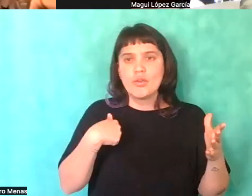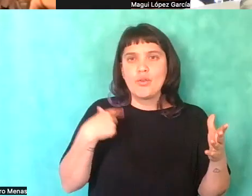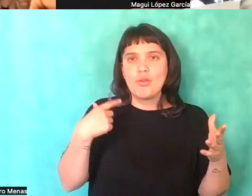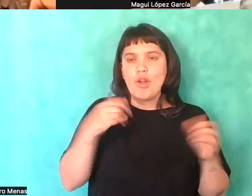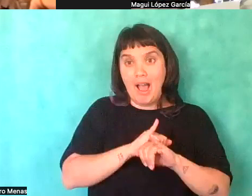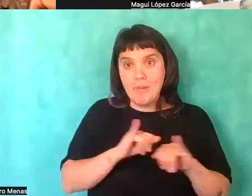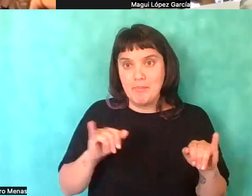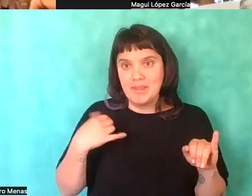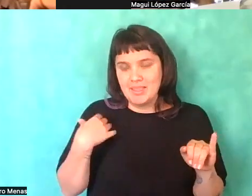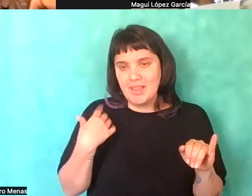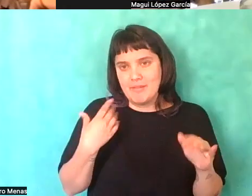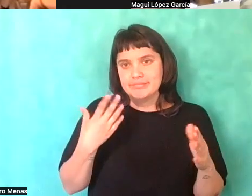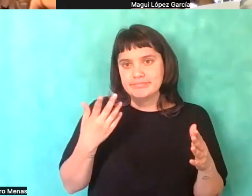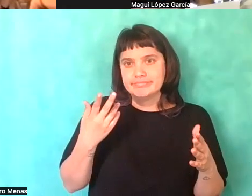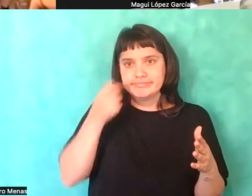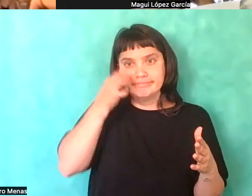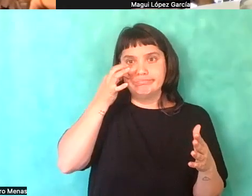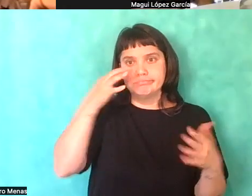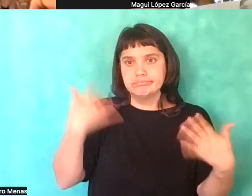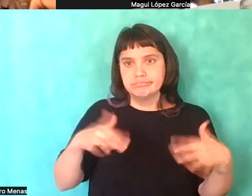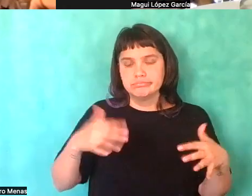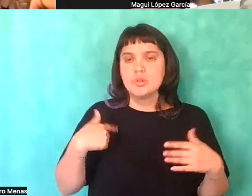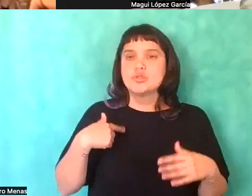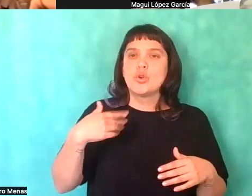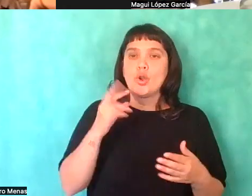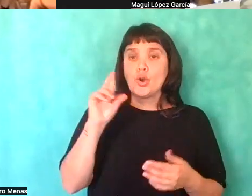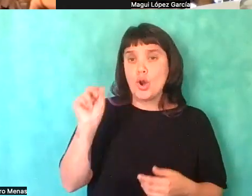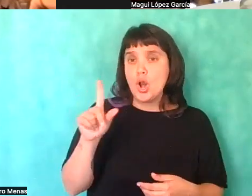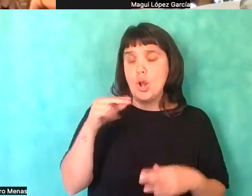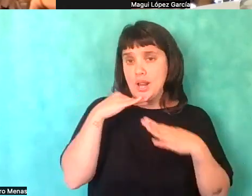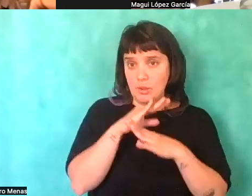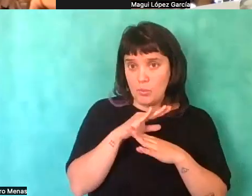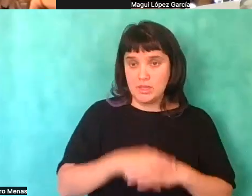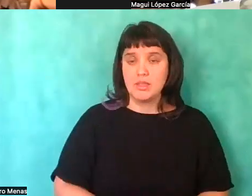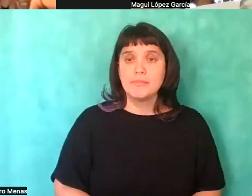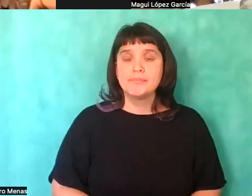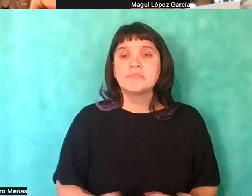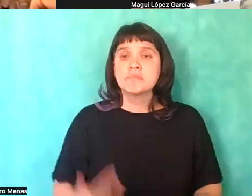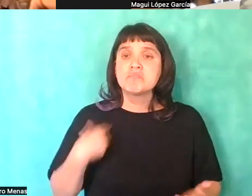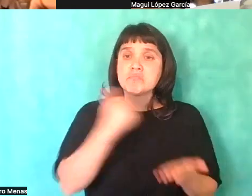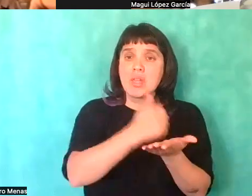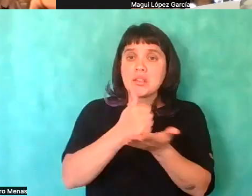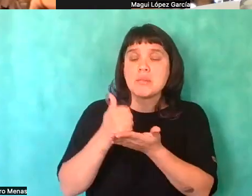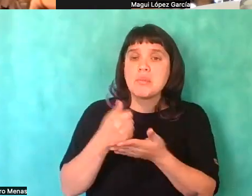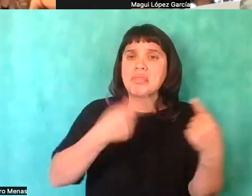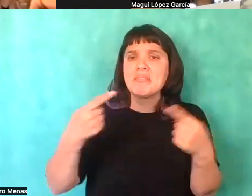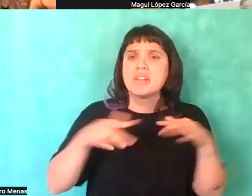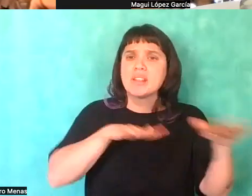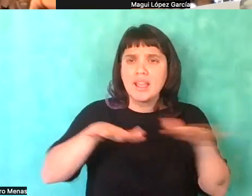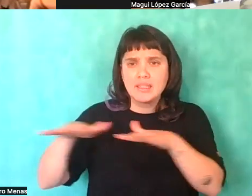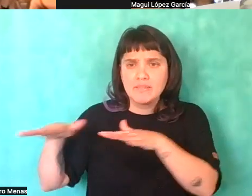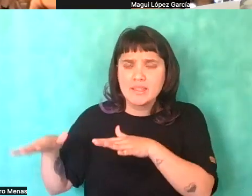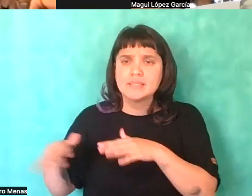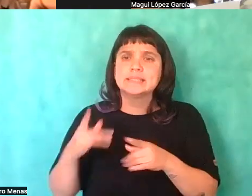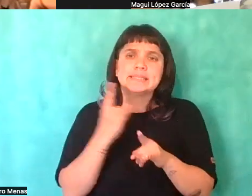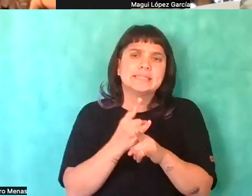estuve presente como lingüista, y bueno, y participé, digamos, de distintas actividades, siempre también